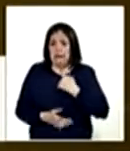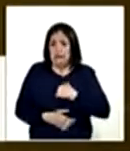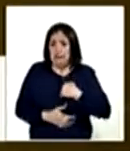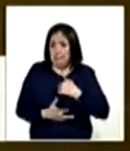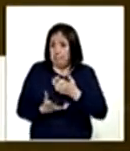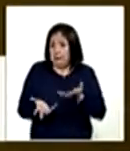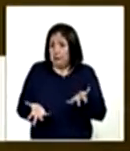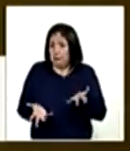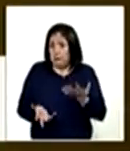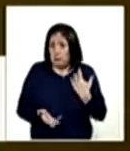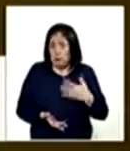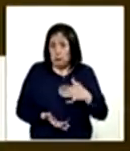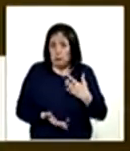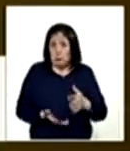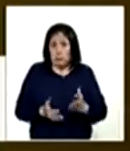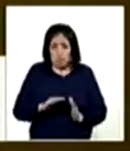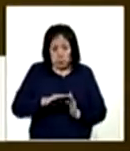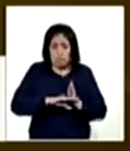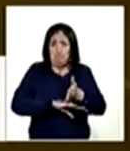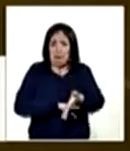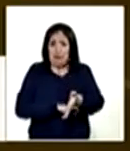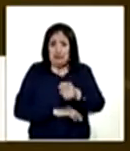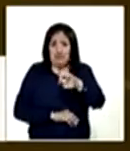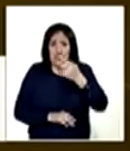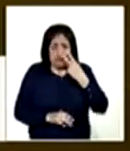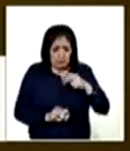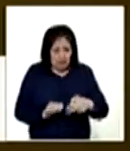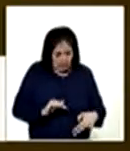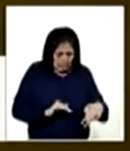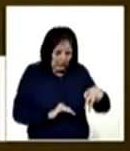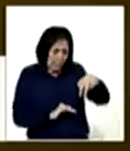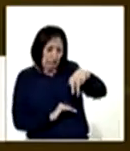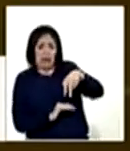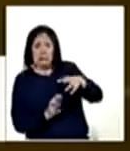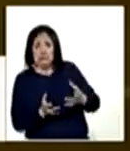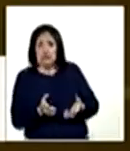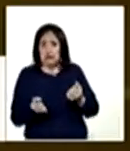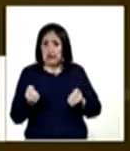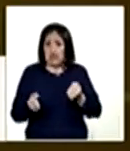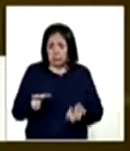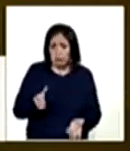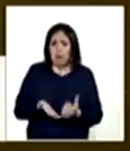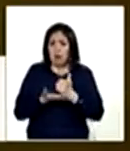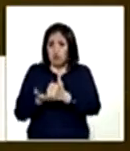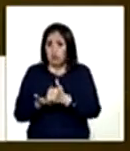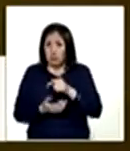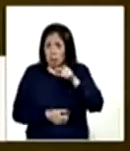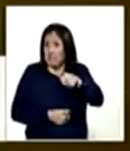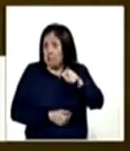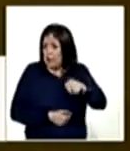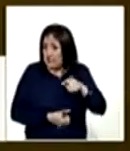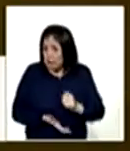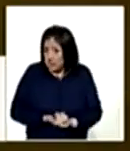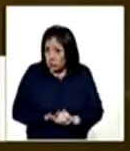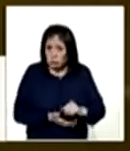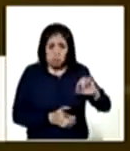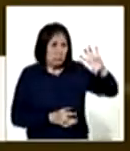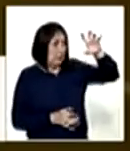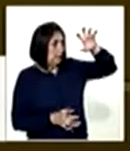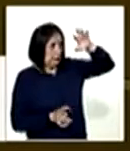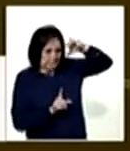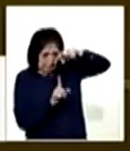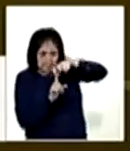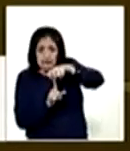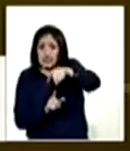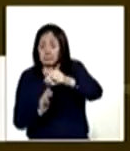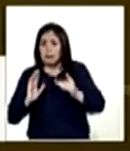desafortunadamente pasa encima de él. Vemos que él también se levanta y está auxiliado por el mismo vehículo. Esto ha sido captado por las cámaras de seguridad